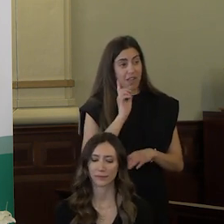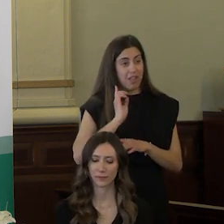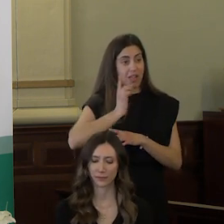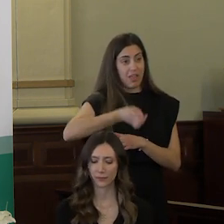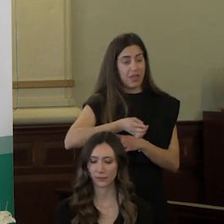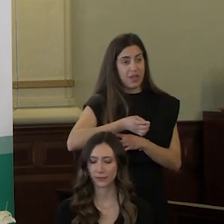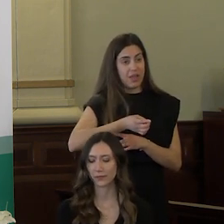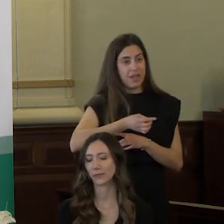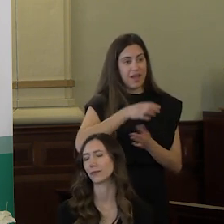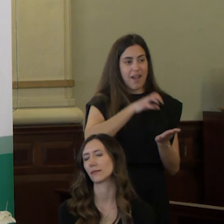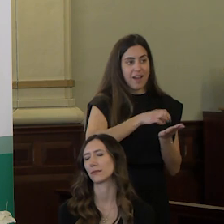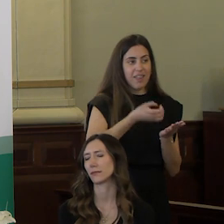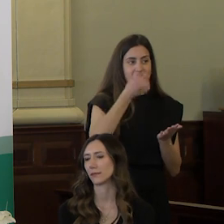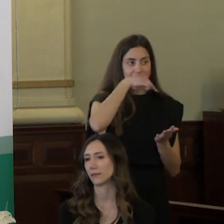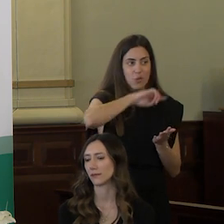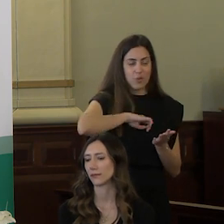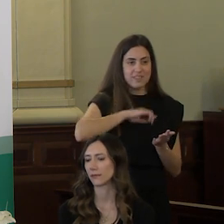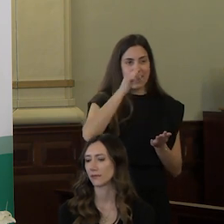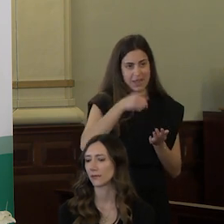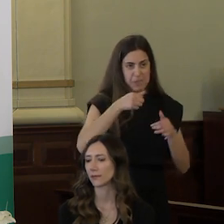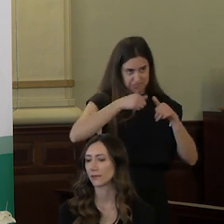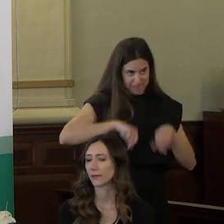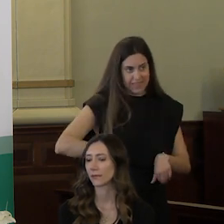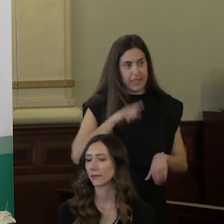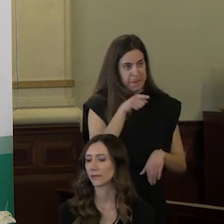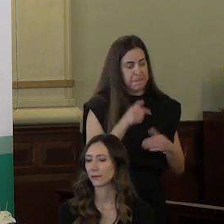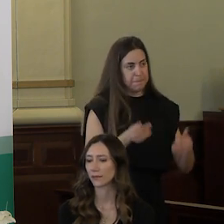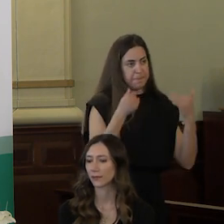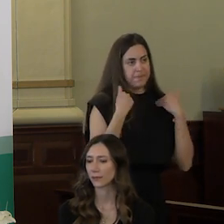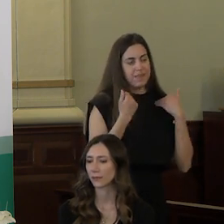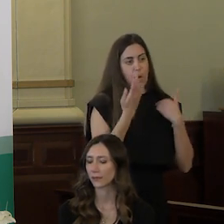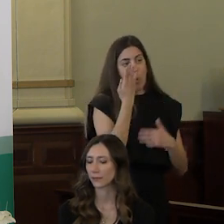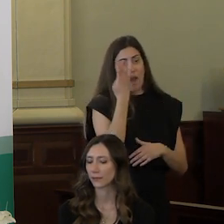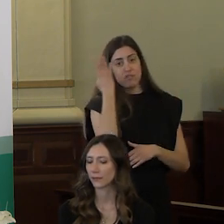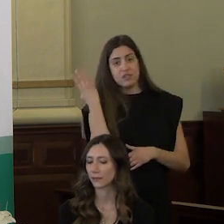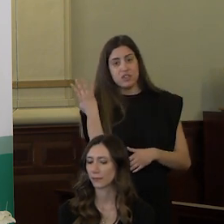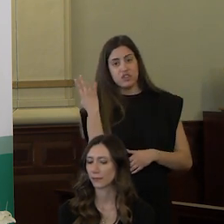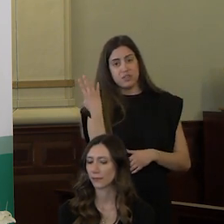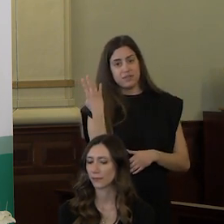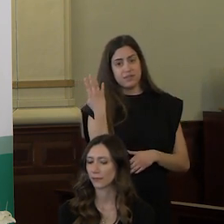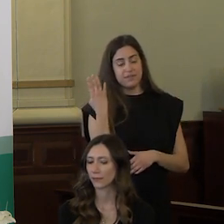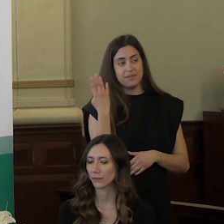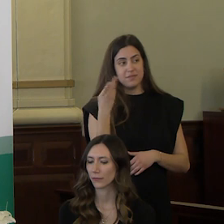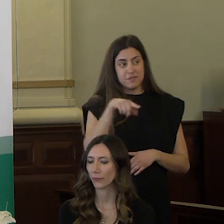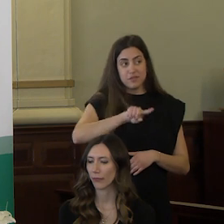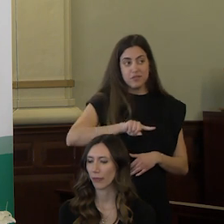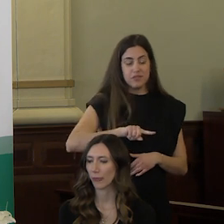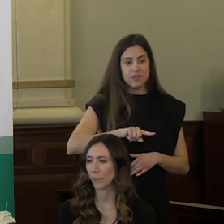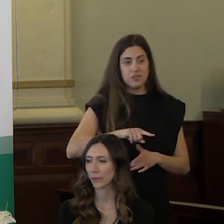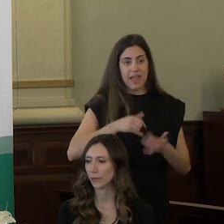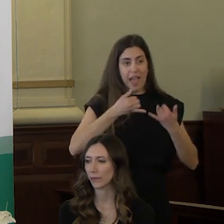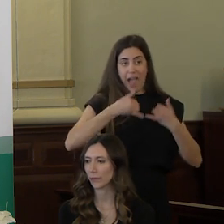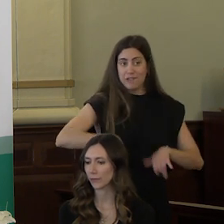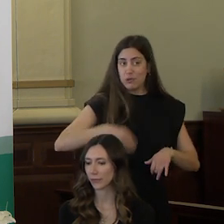la agencia nuestra de aquí, de Albacete, y hace 4 años escenificábamos ese